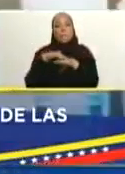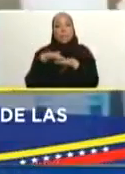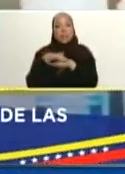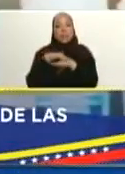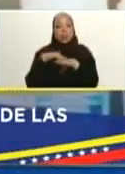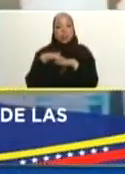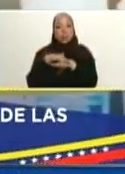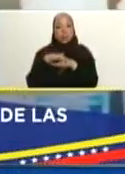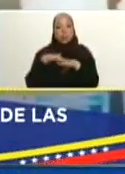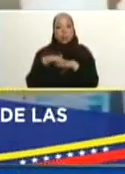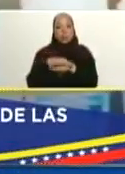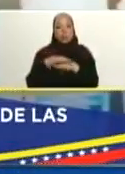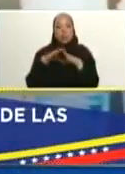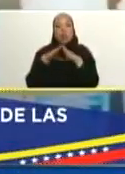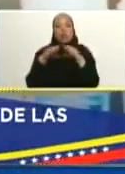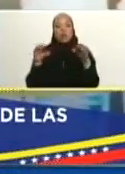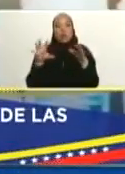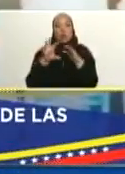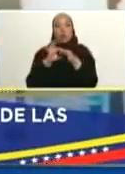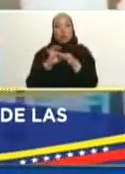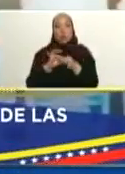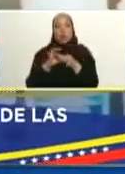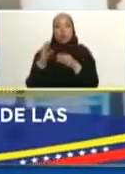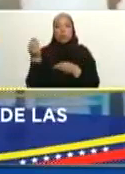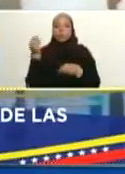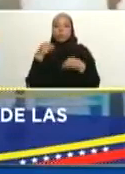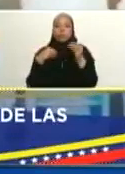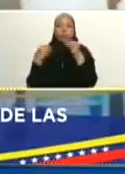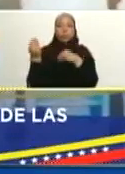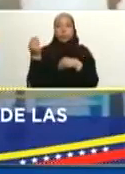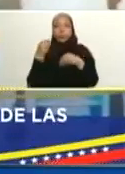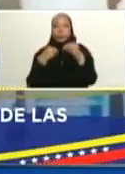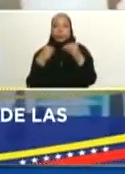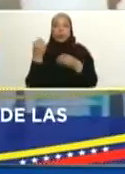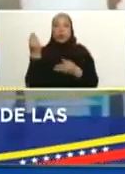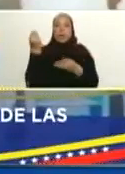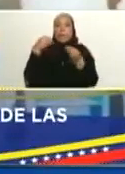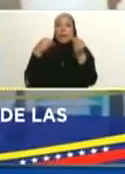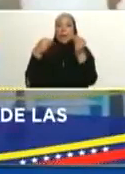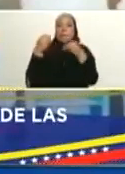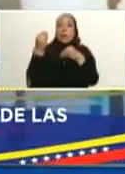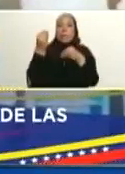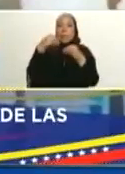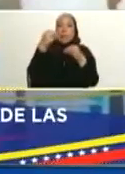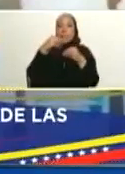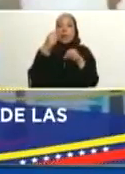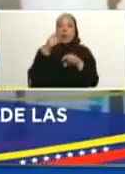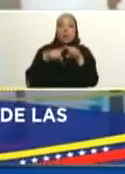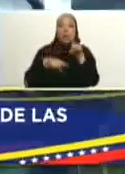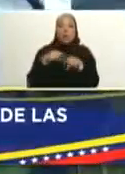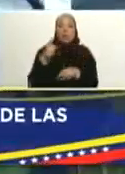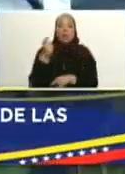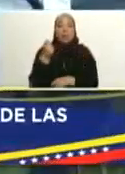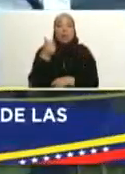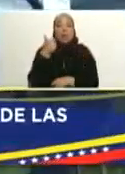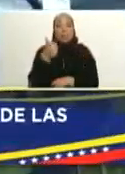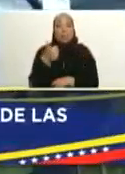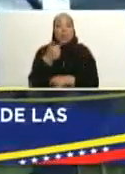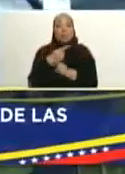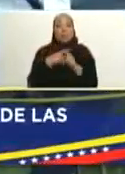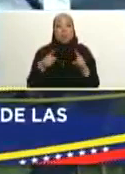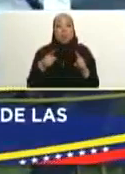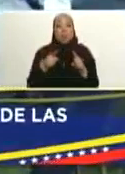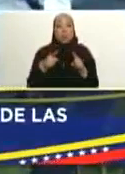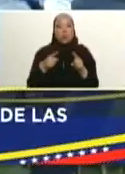unido, que tenemos que hacer más por las bricomiles. ¿Que hemos hecho bastante? Sí, muy bien, hemos